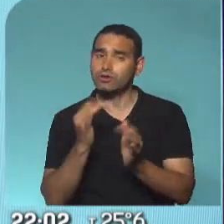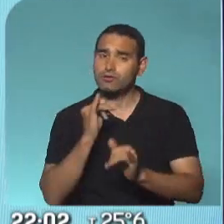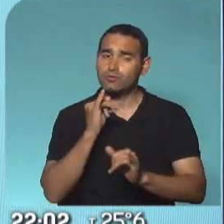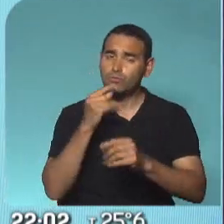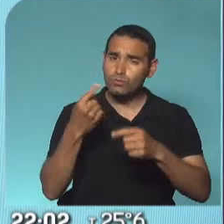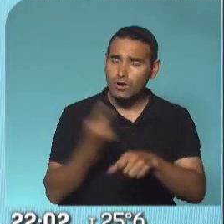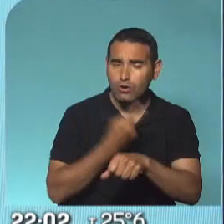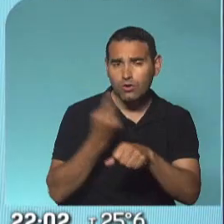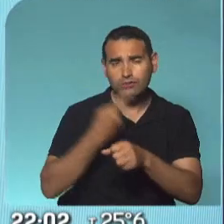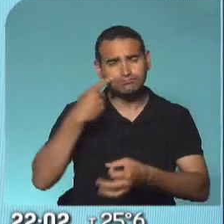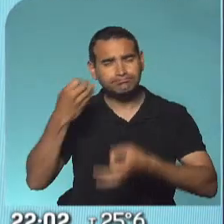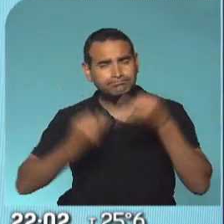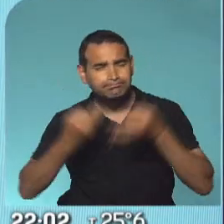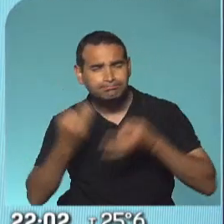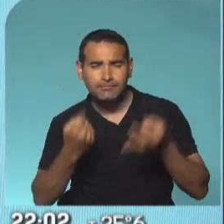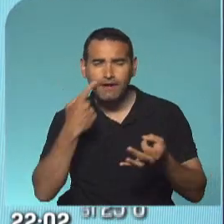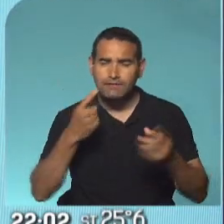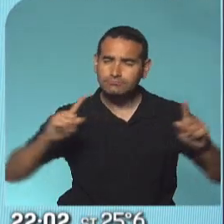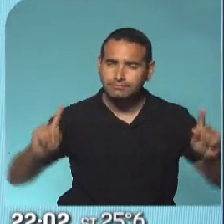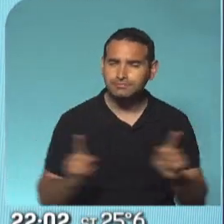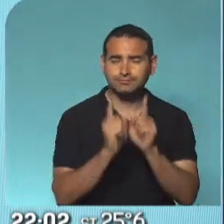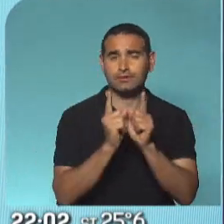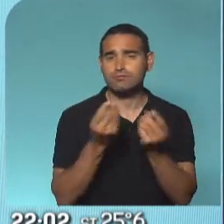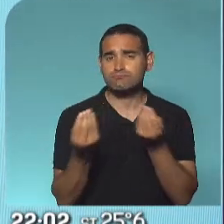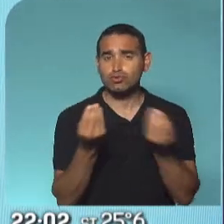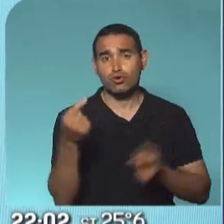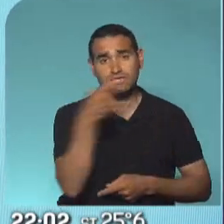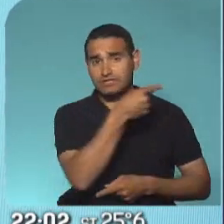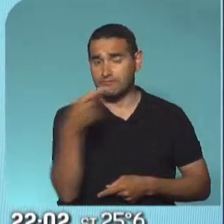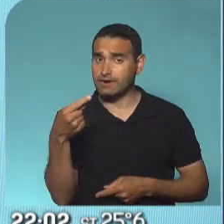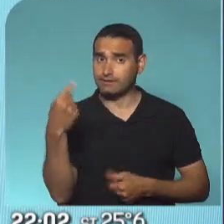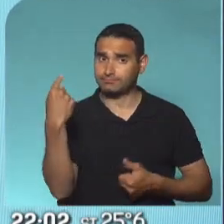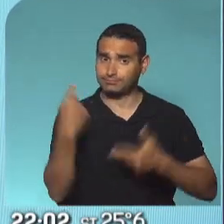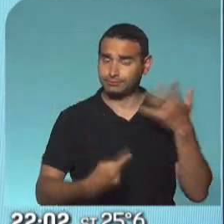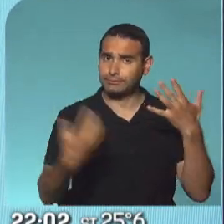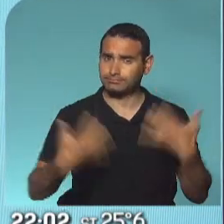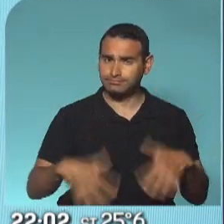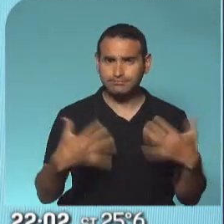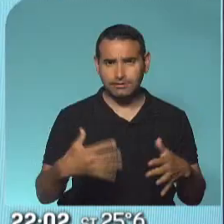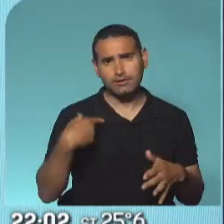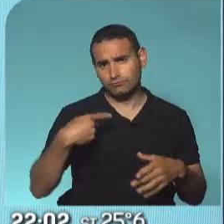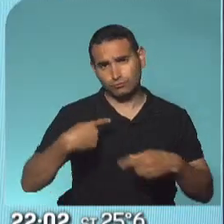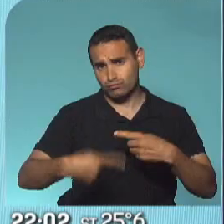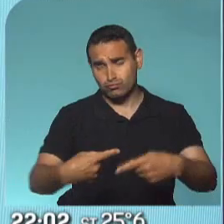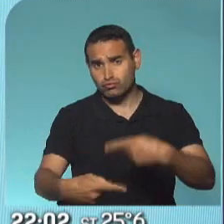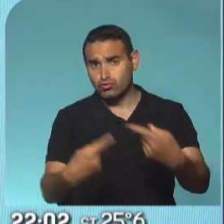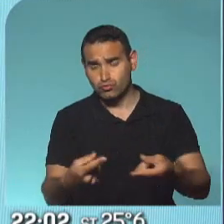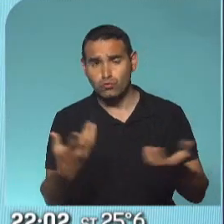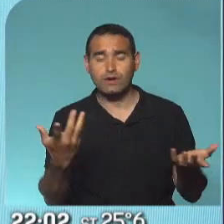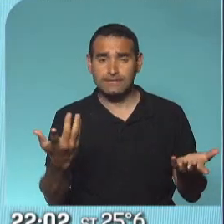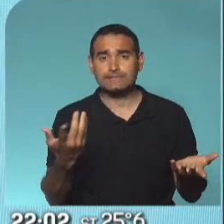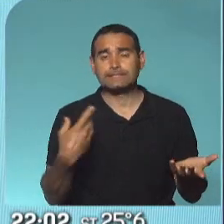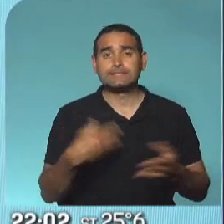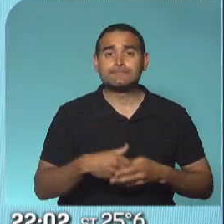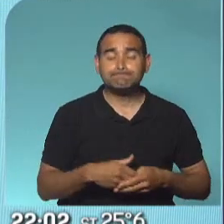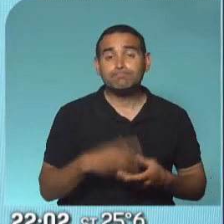análisis, una hora para resumir lo que ocurrió en esta semana, que ha sido mucho, por supuesto, y que sigue en curso. Esta es otra